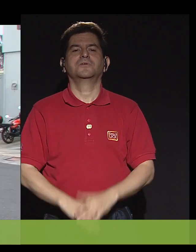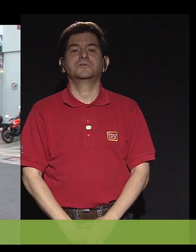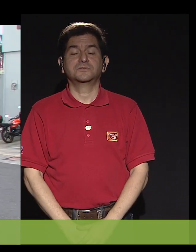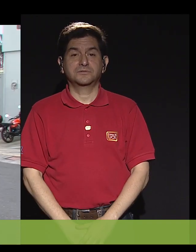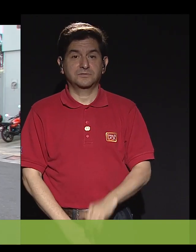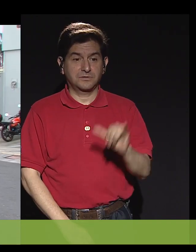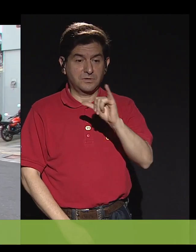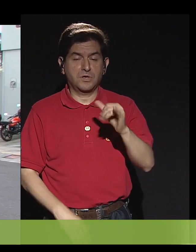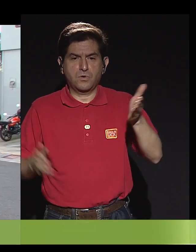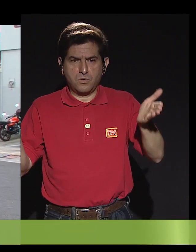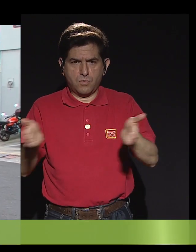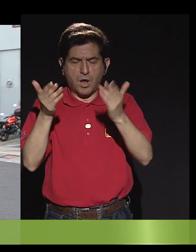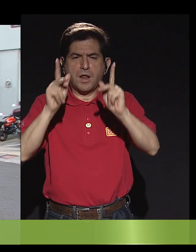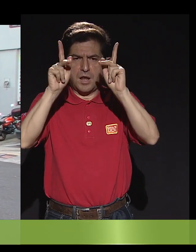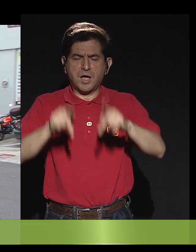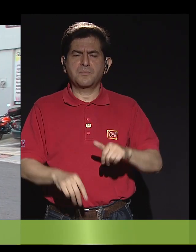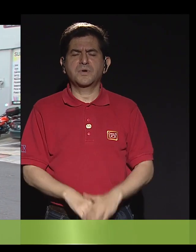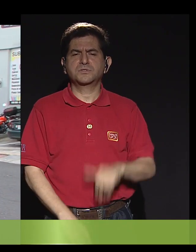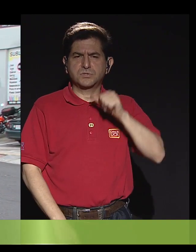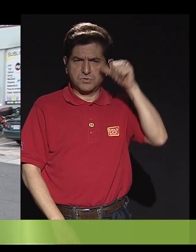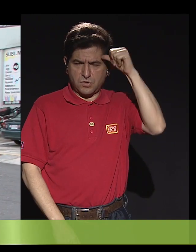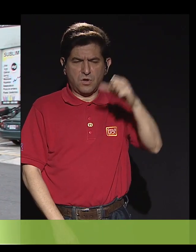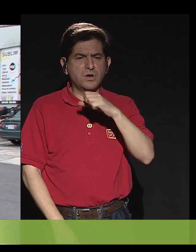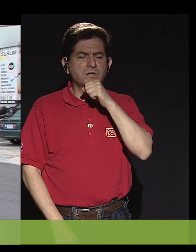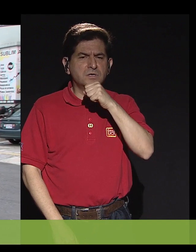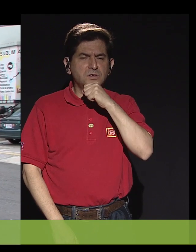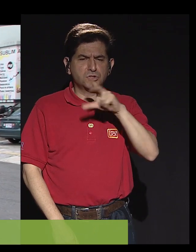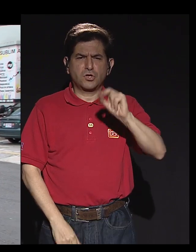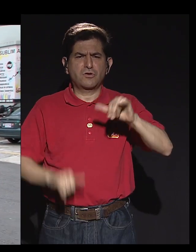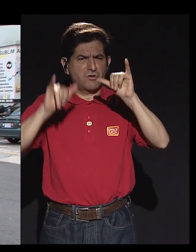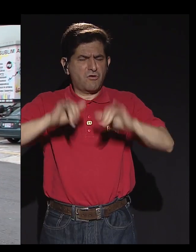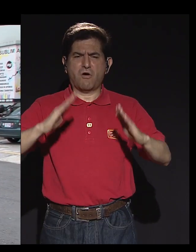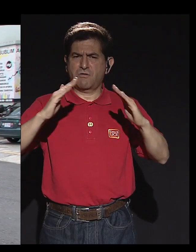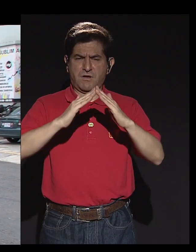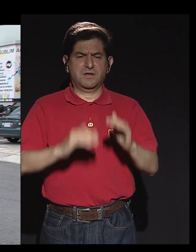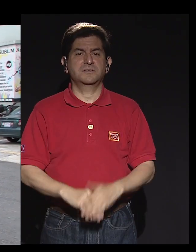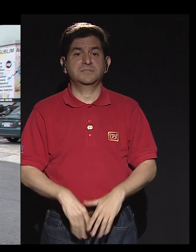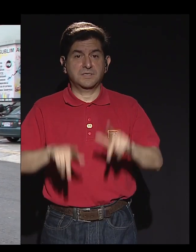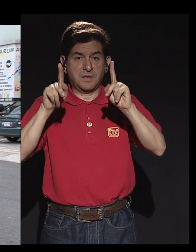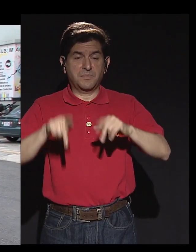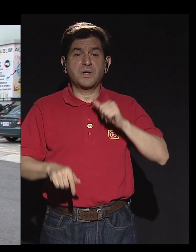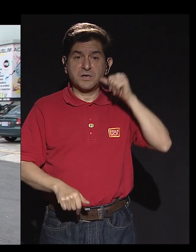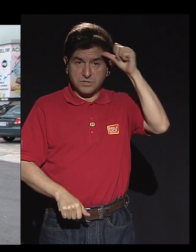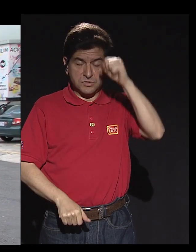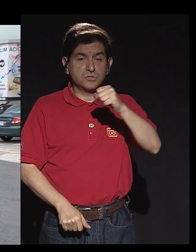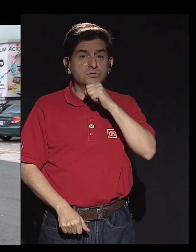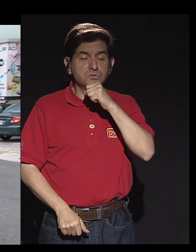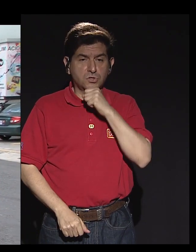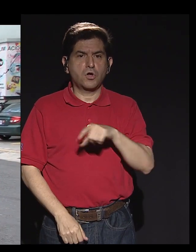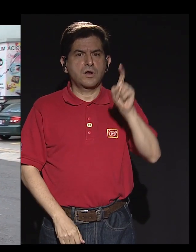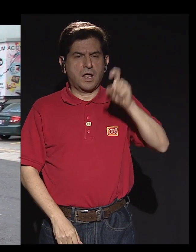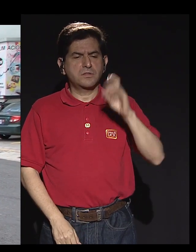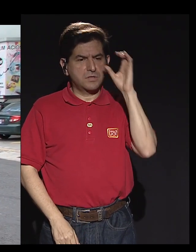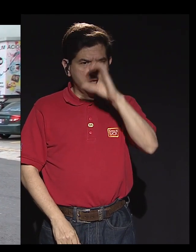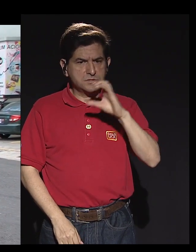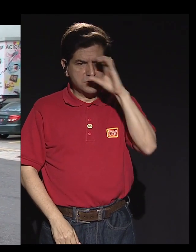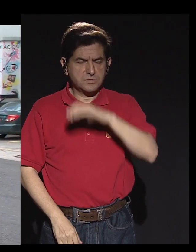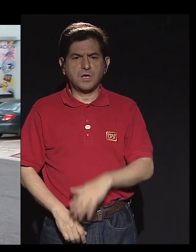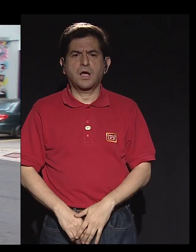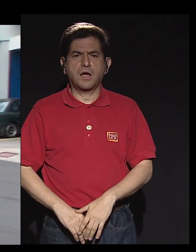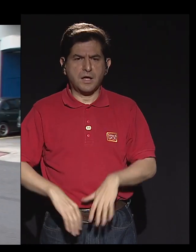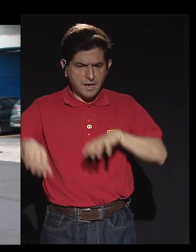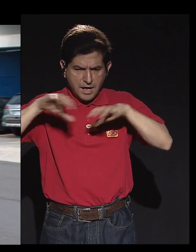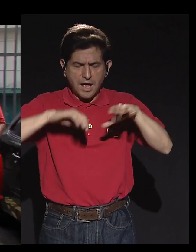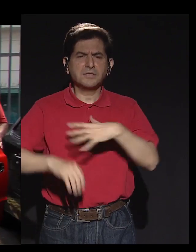inseparables. Además, impulsa a otras personas mayores a no quedarse en casa. Afirma que las personas adultas mayores deben